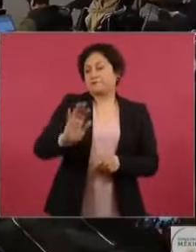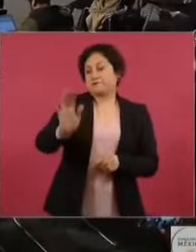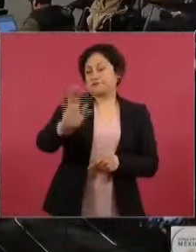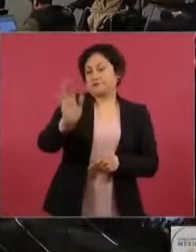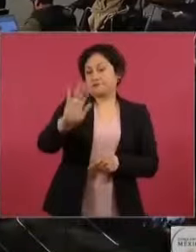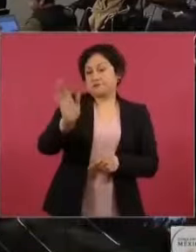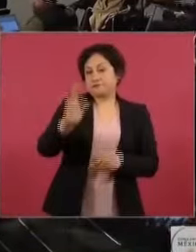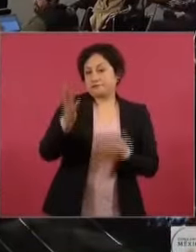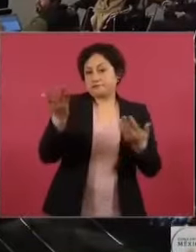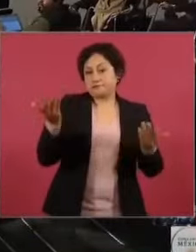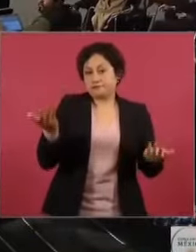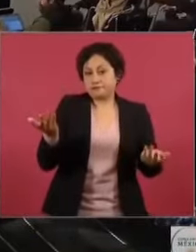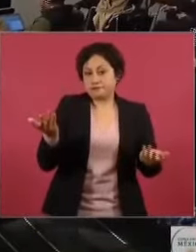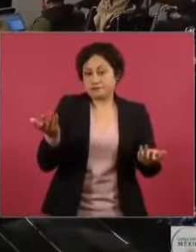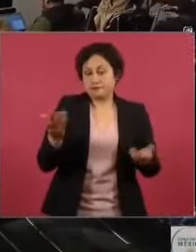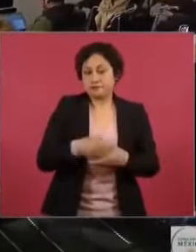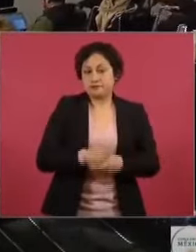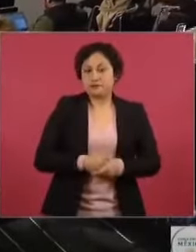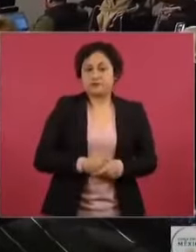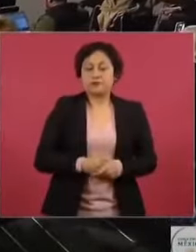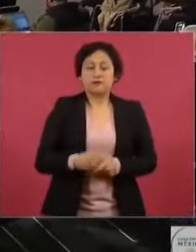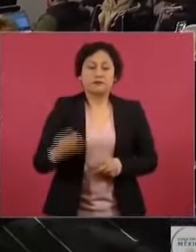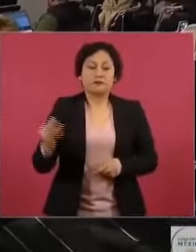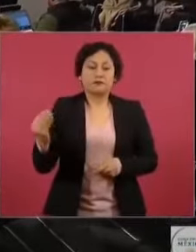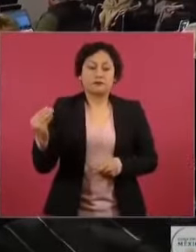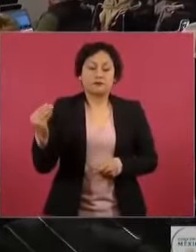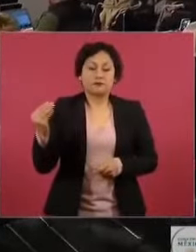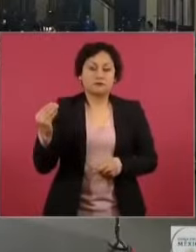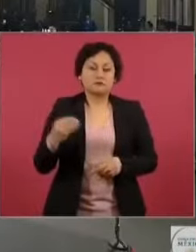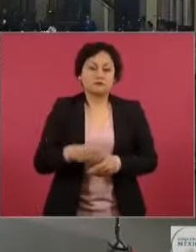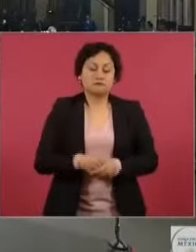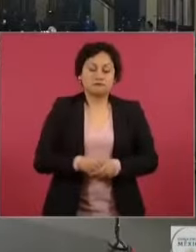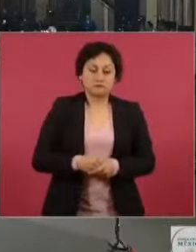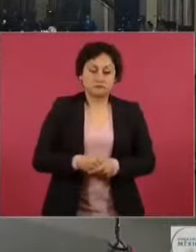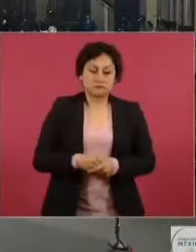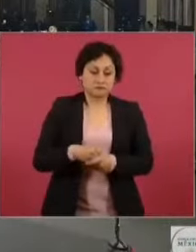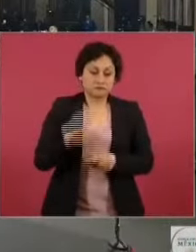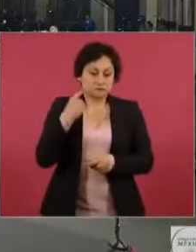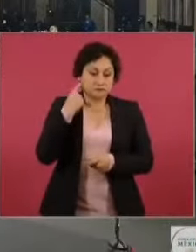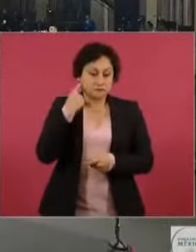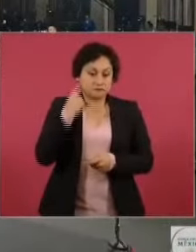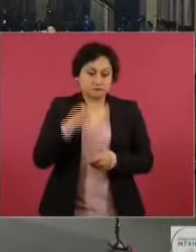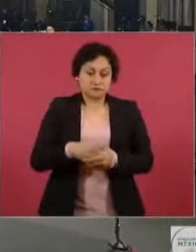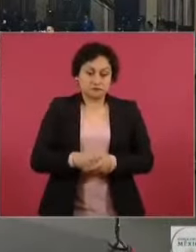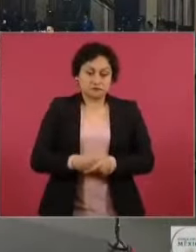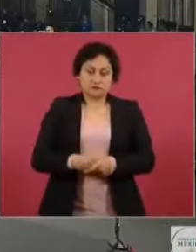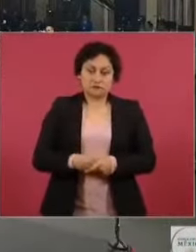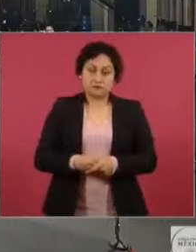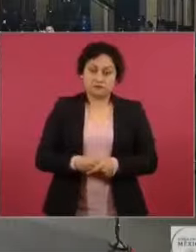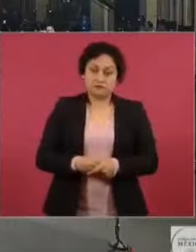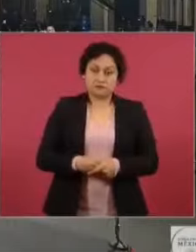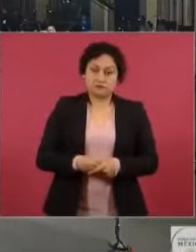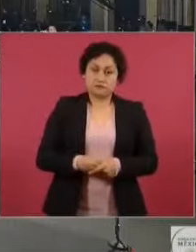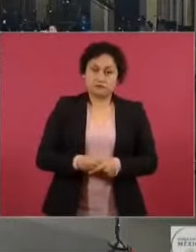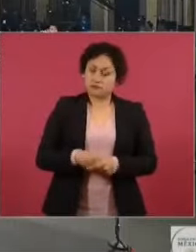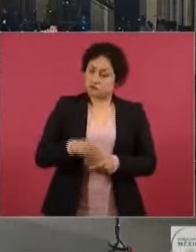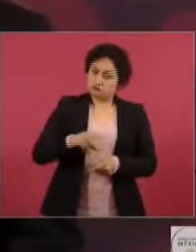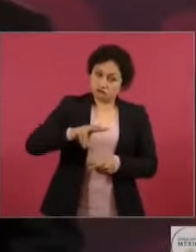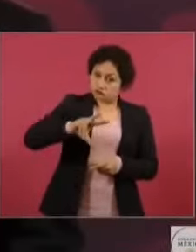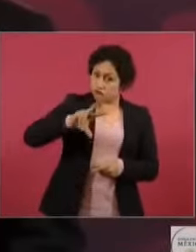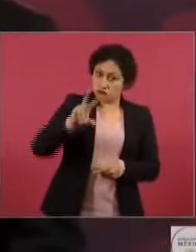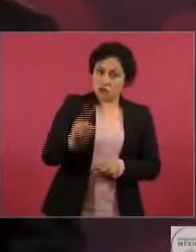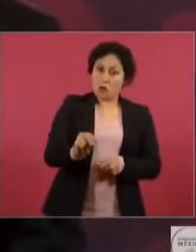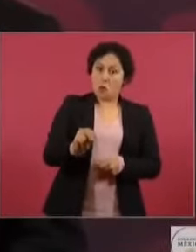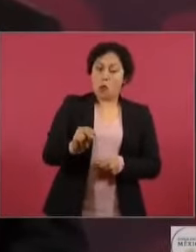minimizar el problema el presidente debería tomar en cuenta que las angustias de este gremio son legítimas, no